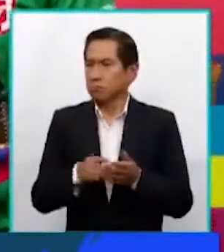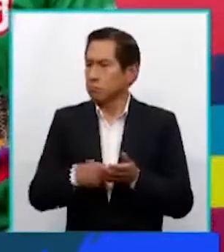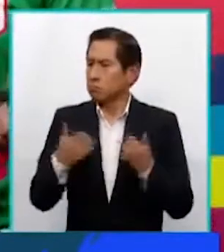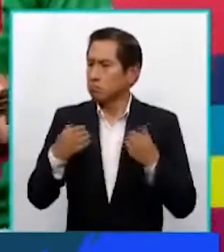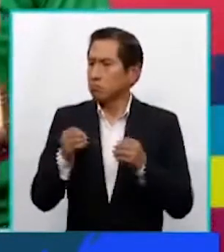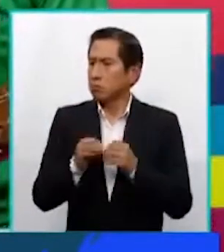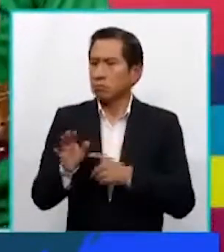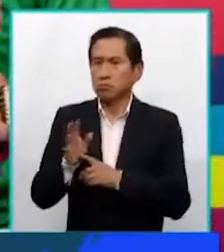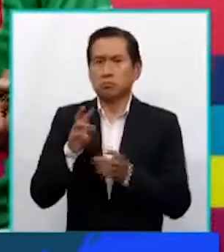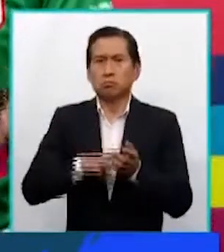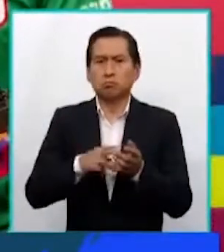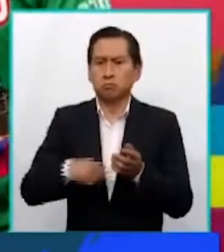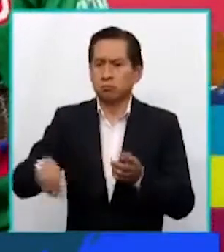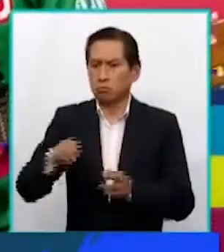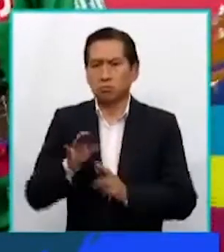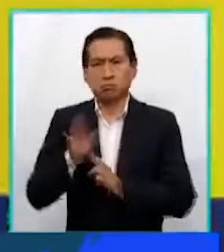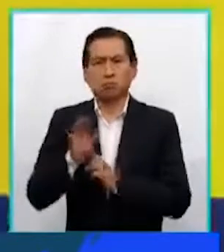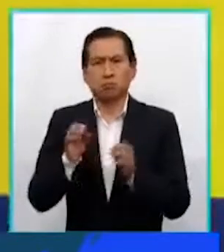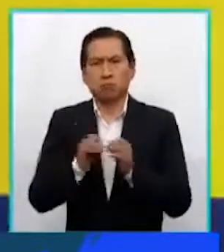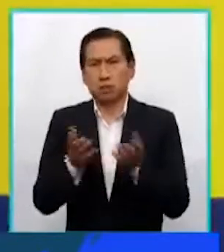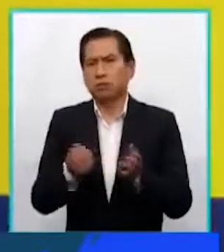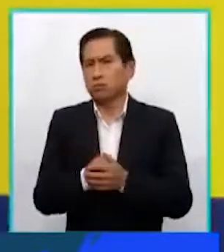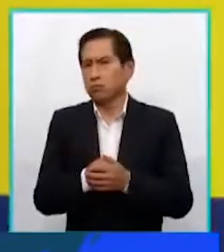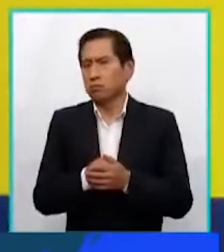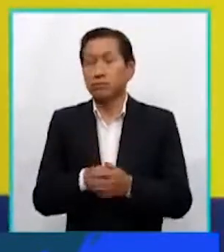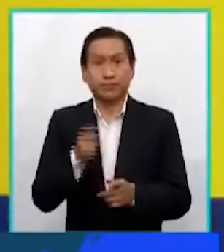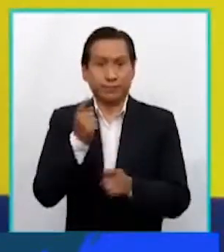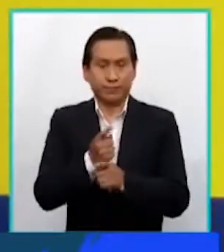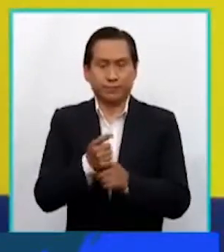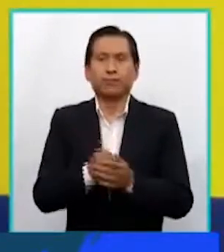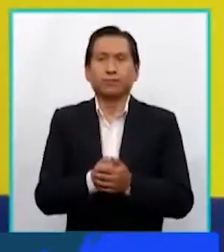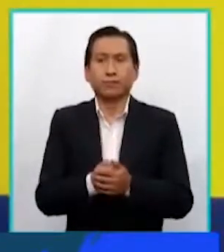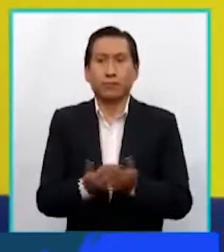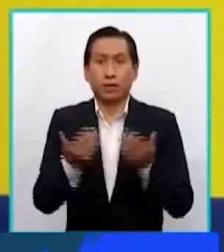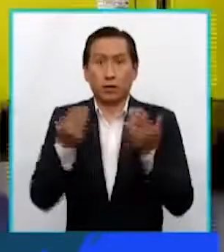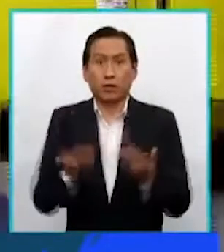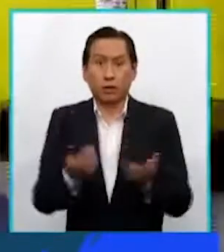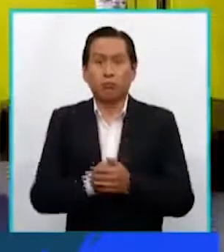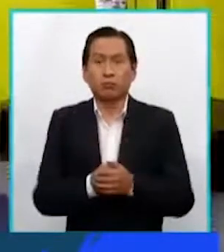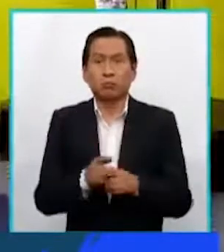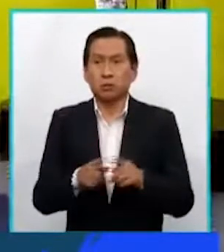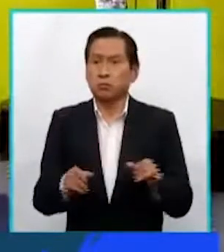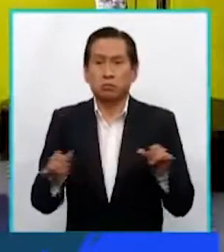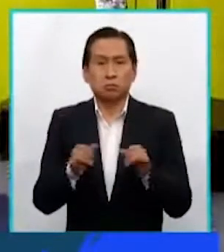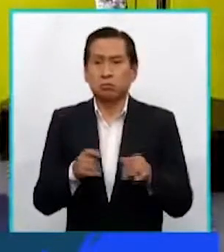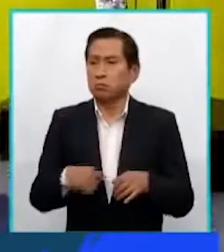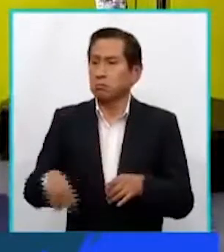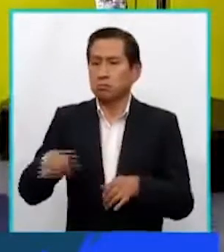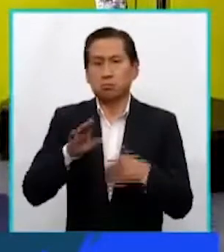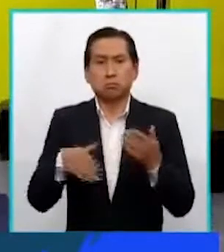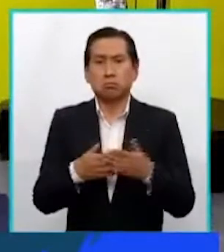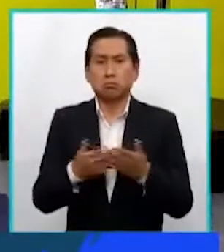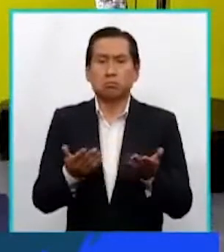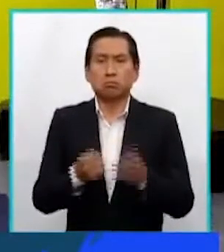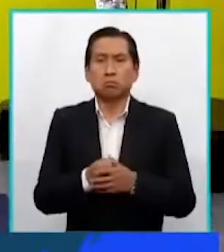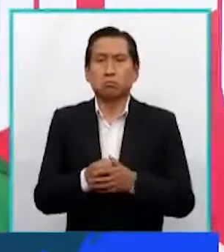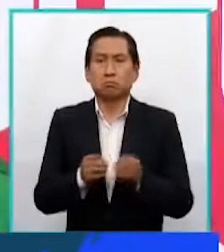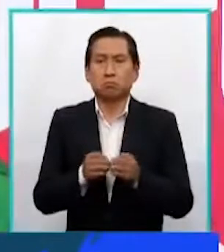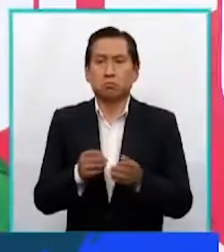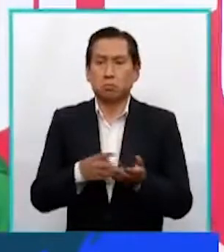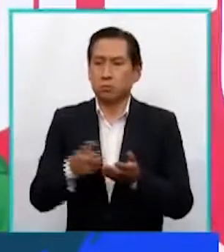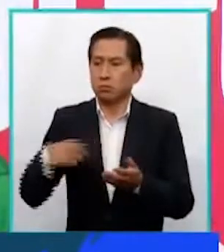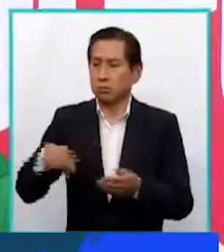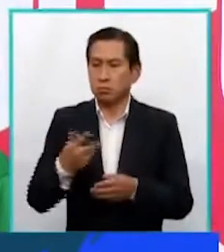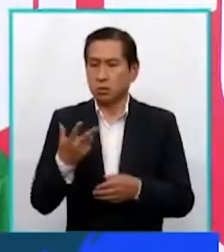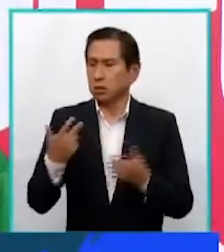alguna manera los representa en cierto sentido, ¿no? Exacto, por el momento, ¿no? Pero igual todo muta y la verdad es que tenemos